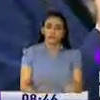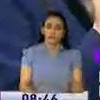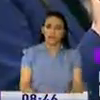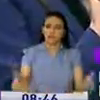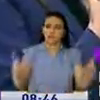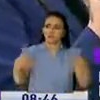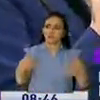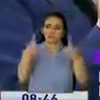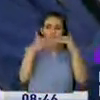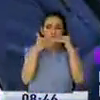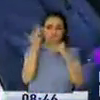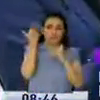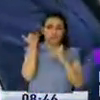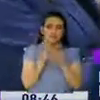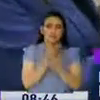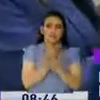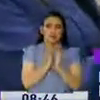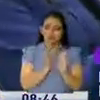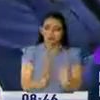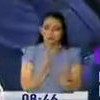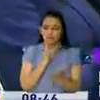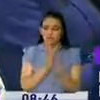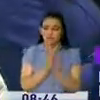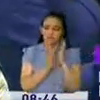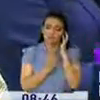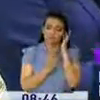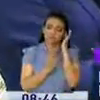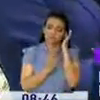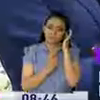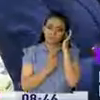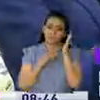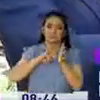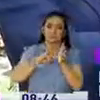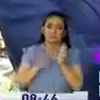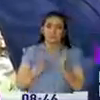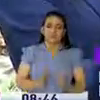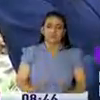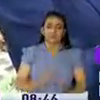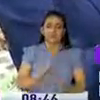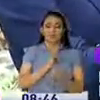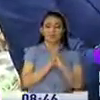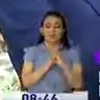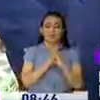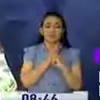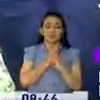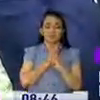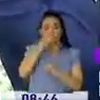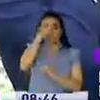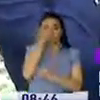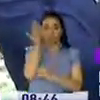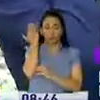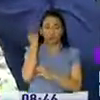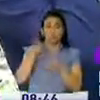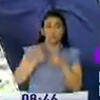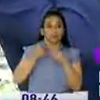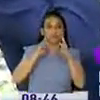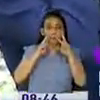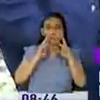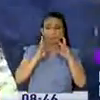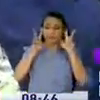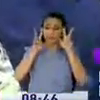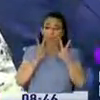que tienen estas casas patrimoniales. Así es, en este caso tenemos inclusive la arquitecta del Instituto de Patrimonio, que es la que va direccionando todos los trabajos, porque en el